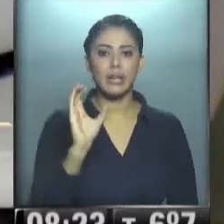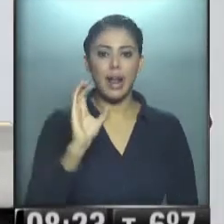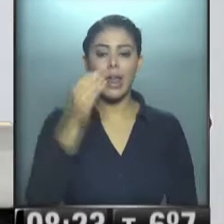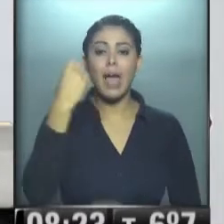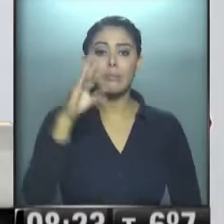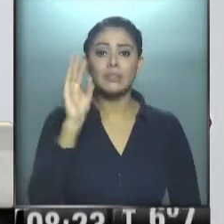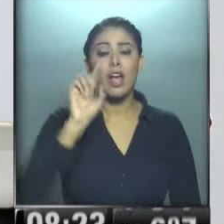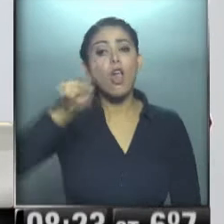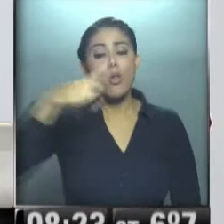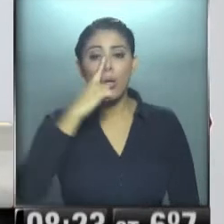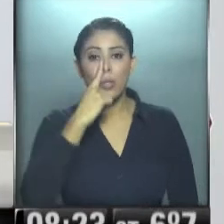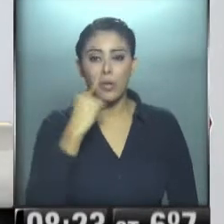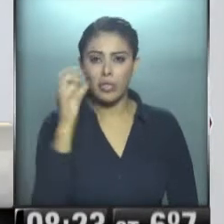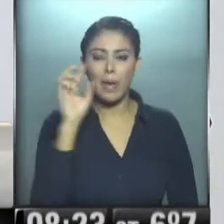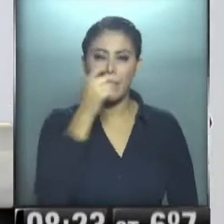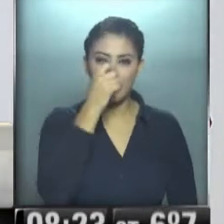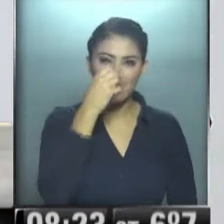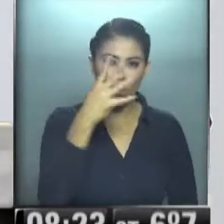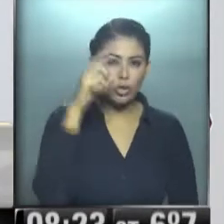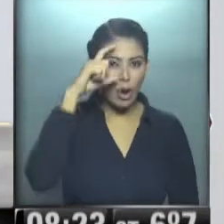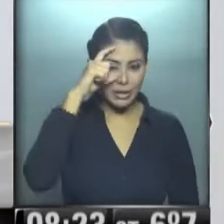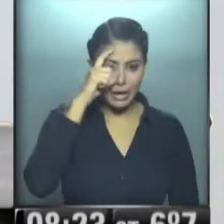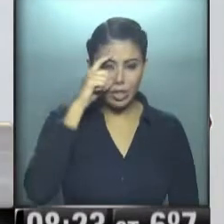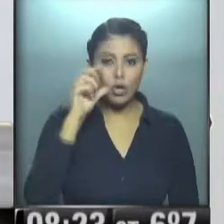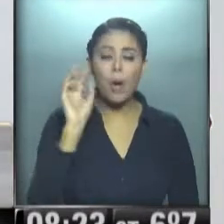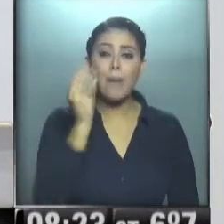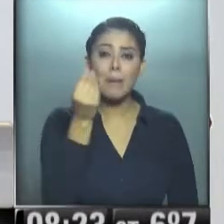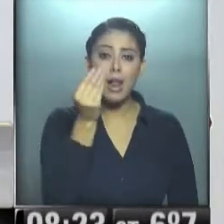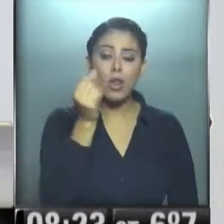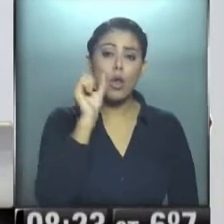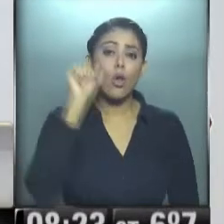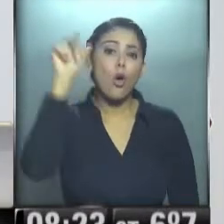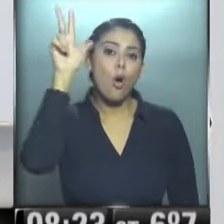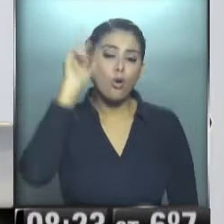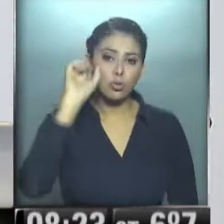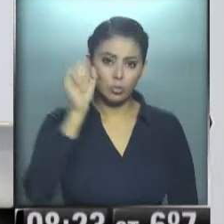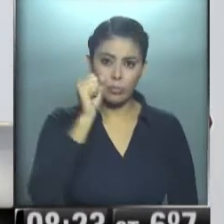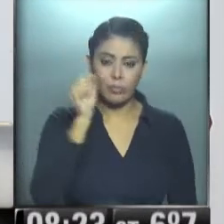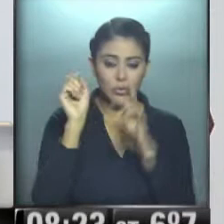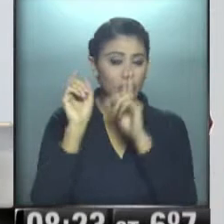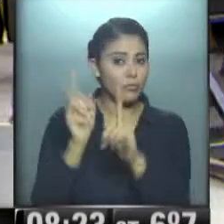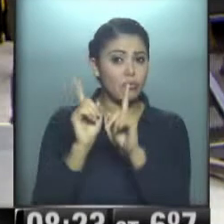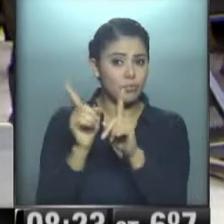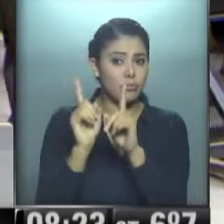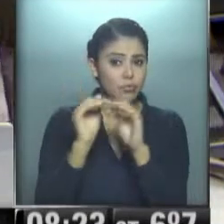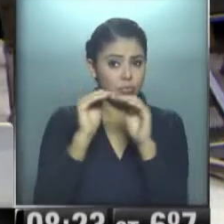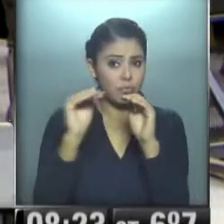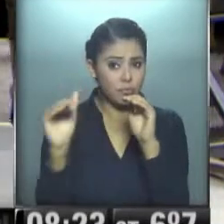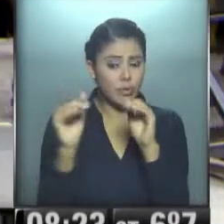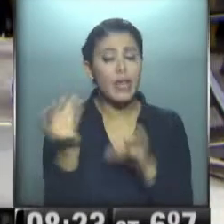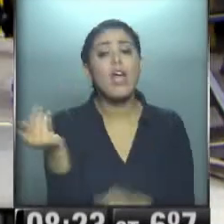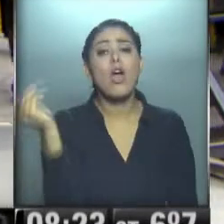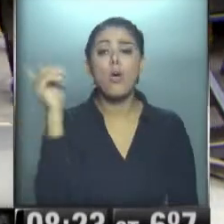la devaluación del día siguiente viernes 24 de enero a 8 pesos y ahí se clavó el valor del dólar y se volvió a retomar